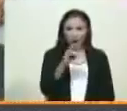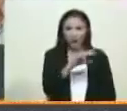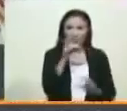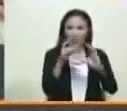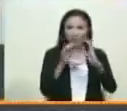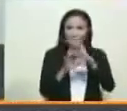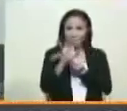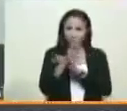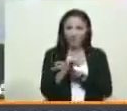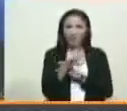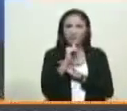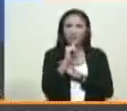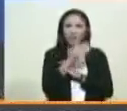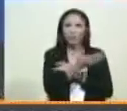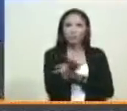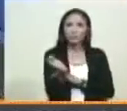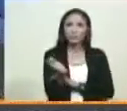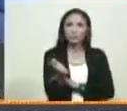patria?